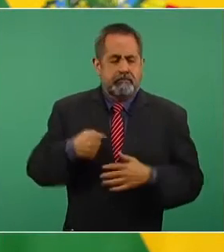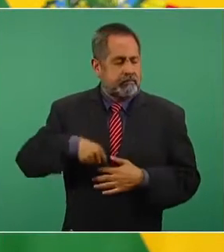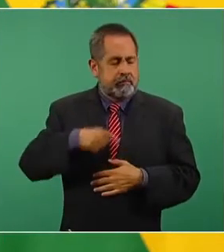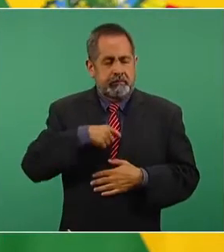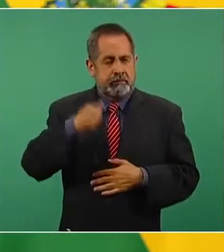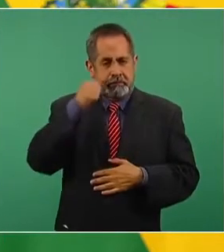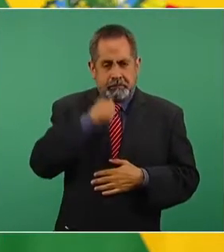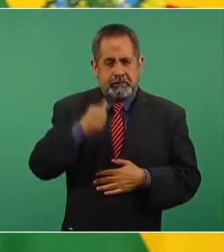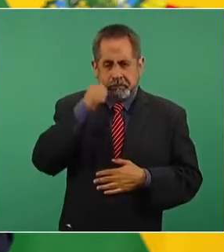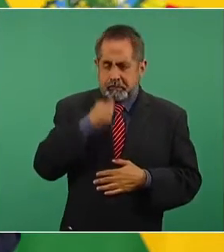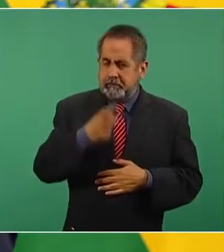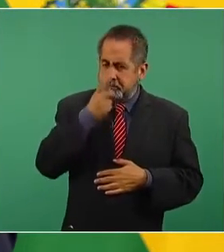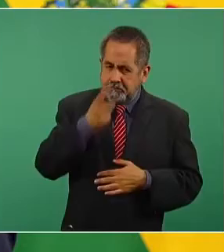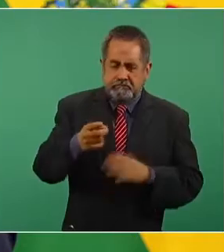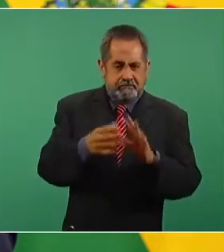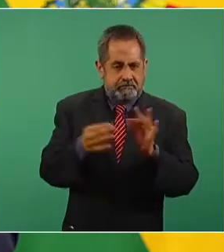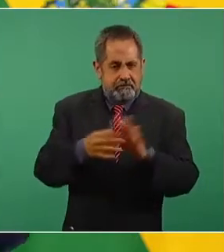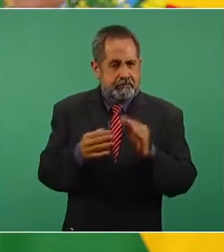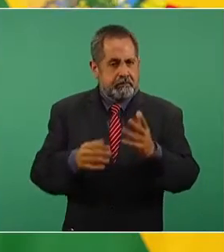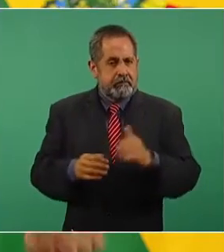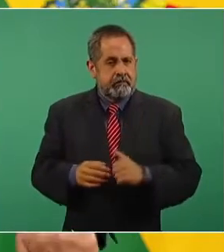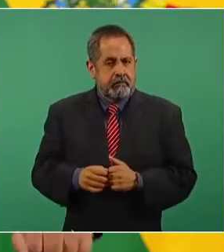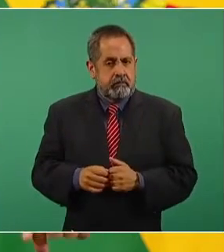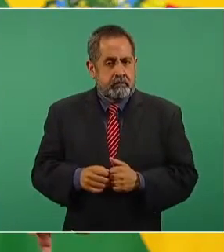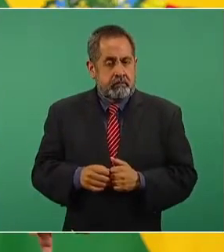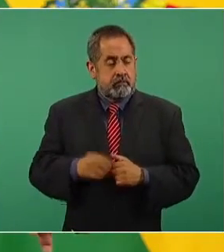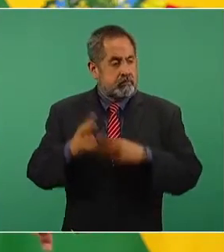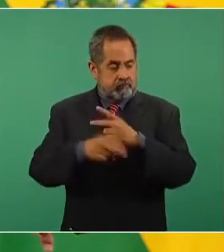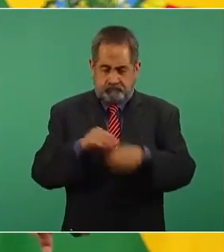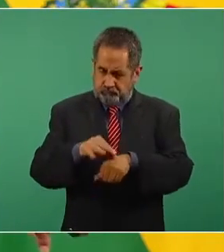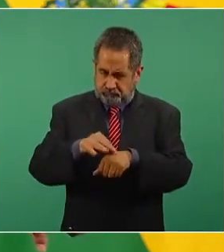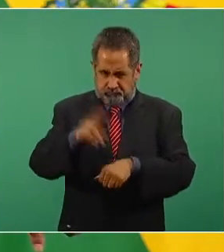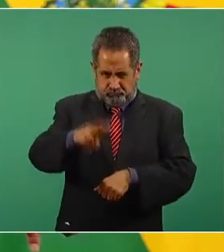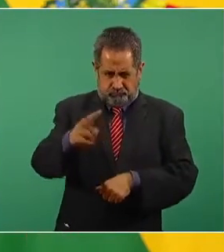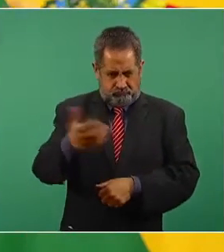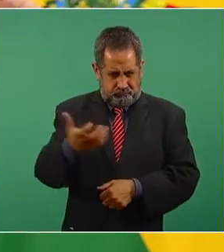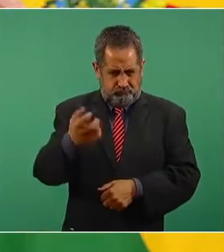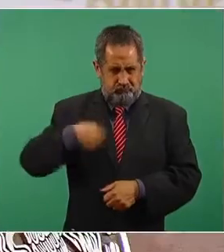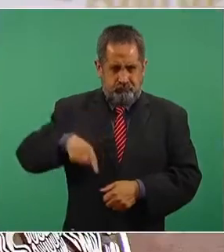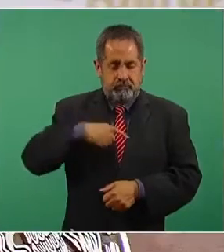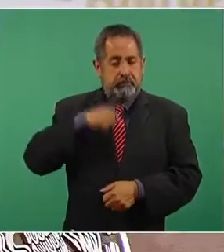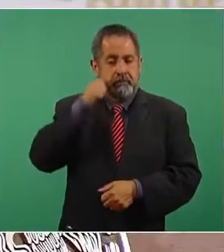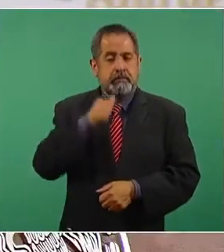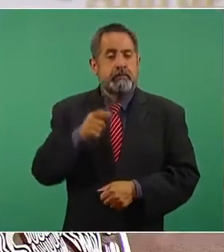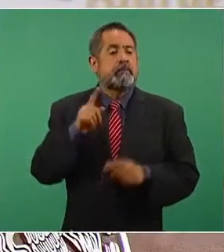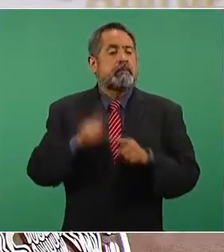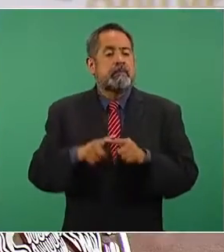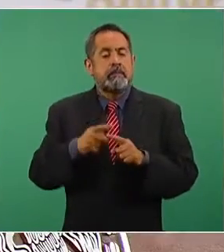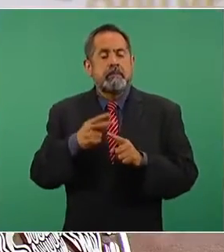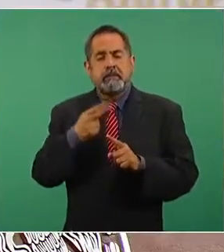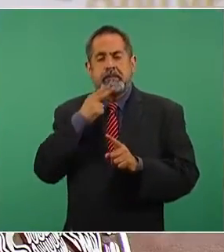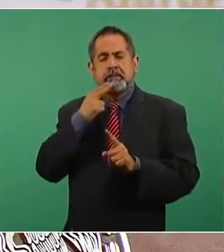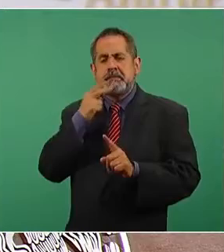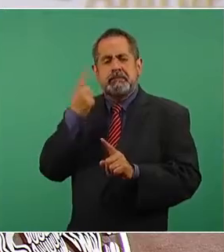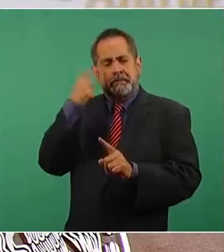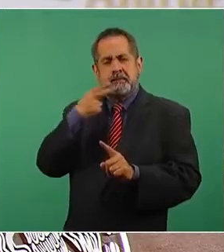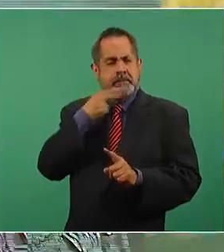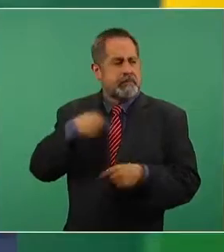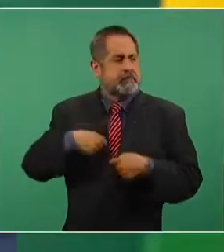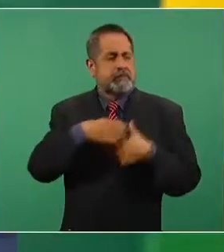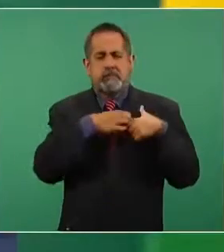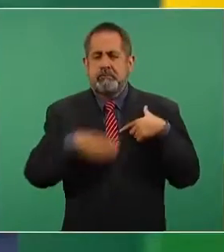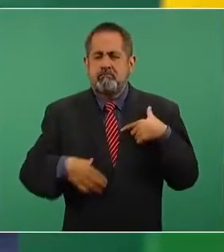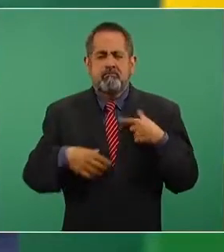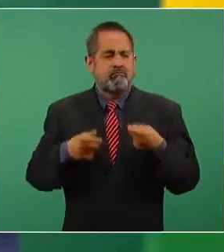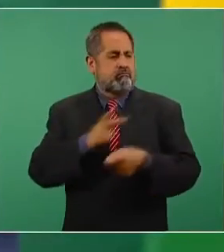siempre hemos dicho, y lo llevamos a la práctica, de que el poder solo tiene sentido y